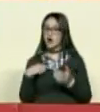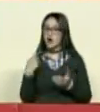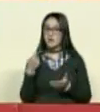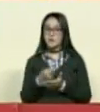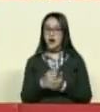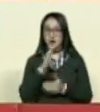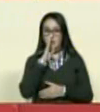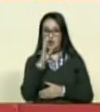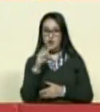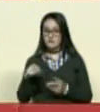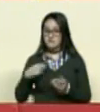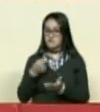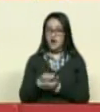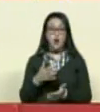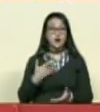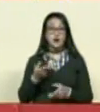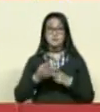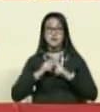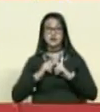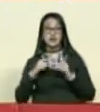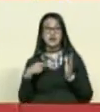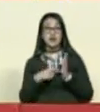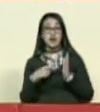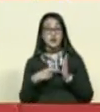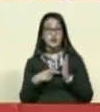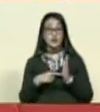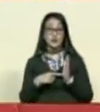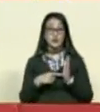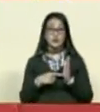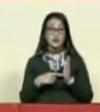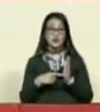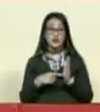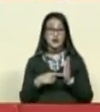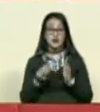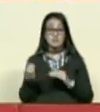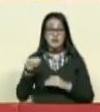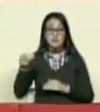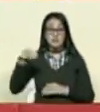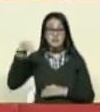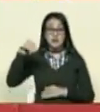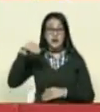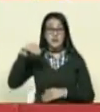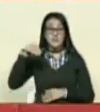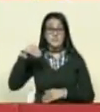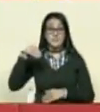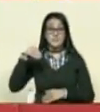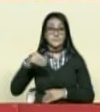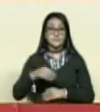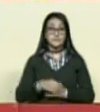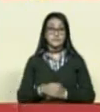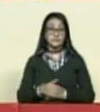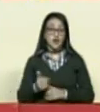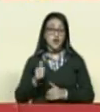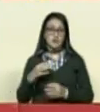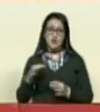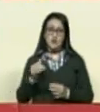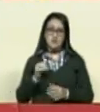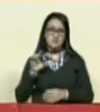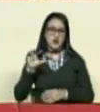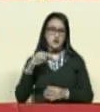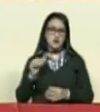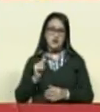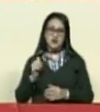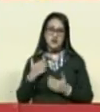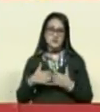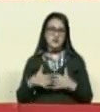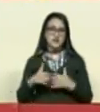negaron refinanciamiento de la deuda de capital y de intereses, como es normal para cualquier país, cualquier empresa o